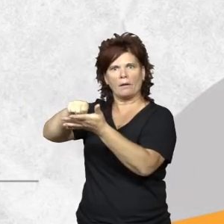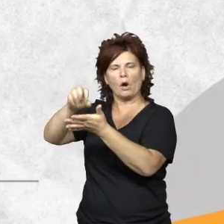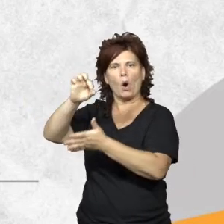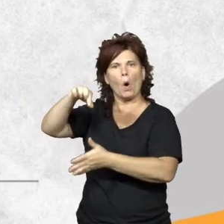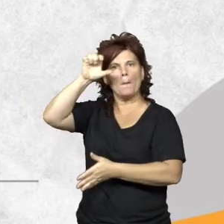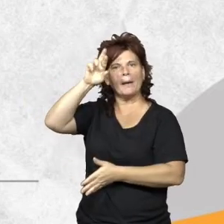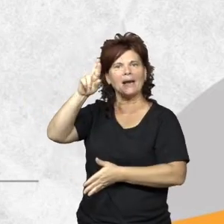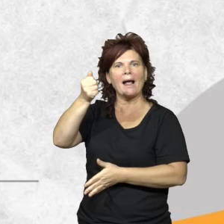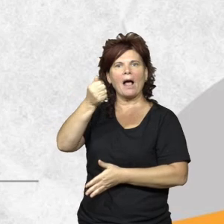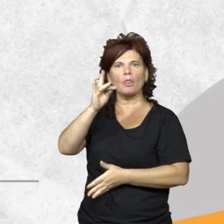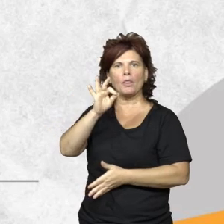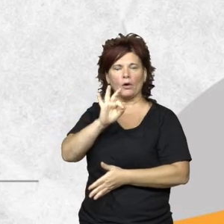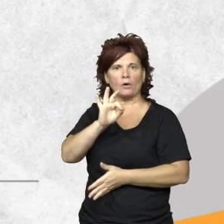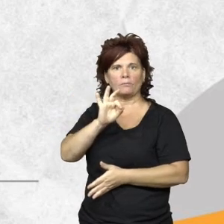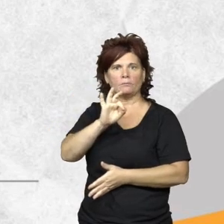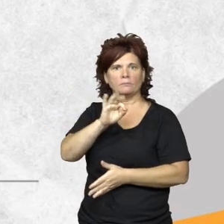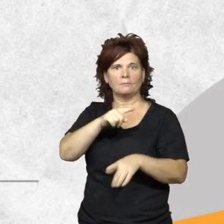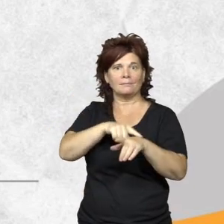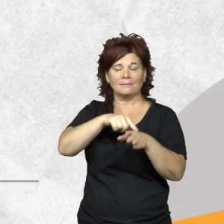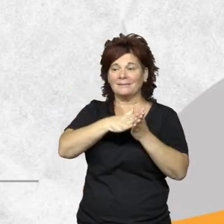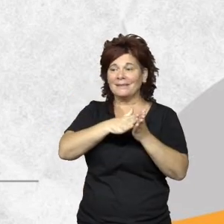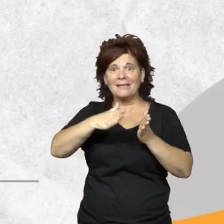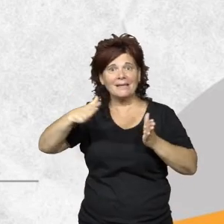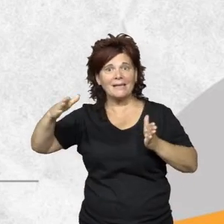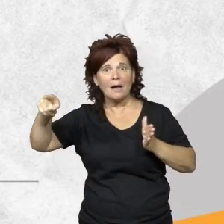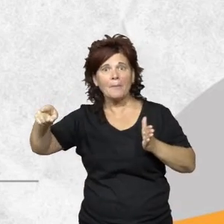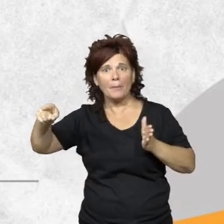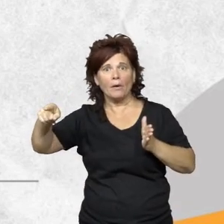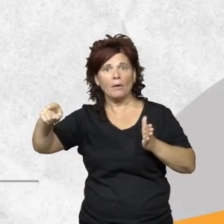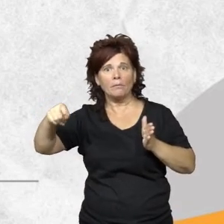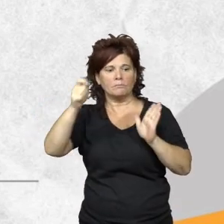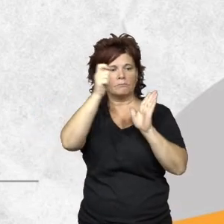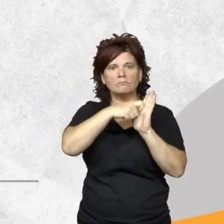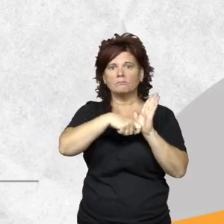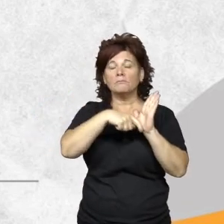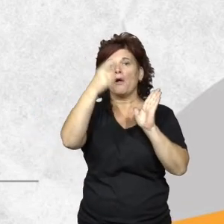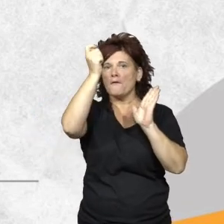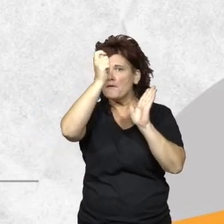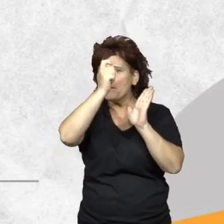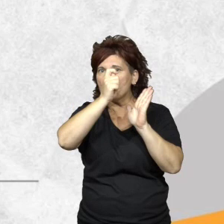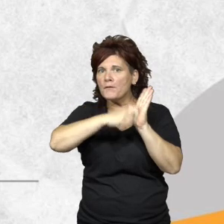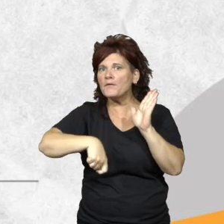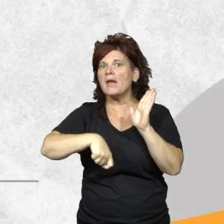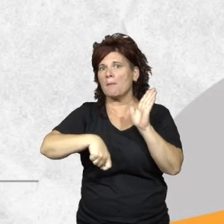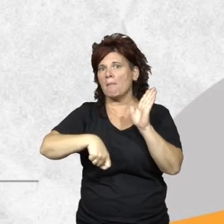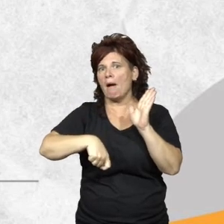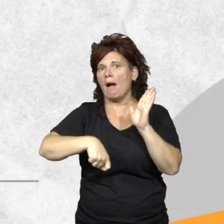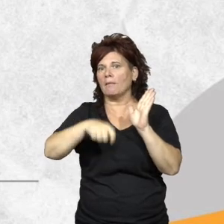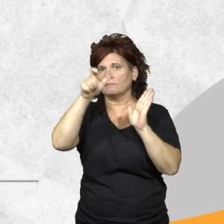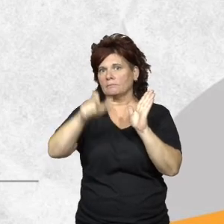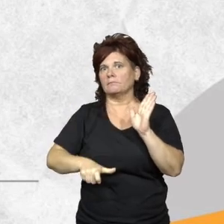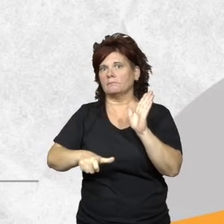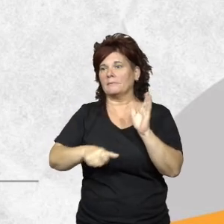ese transcurso, el manifiesto entonces es firmado por el generador, que es el que concede el